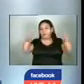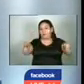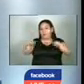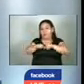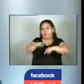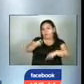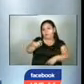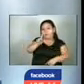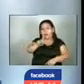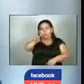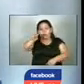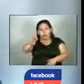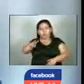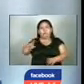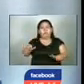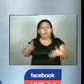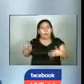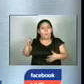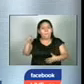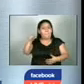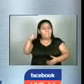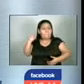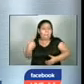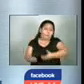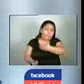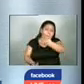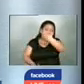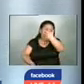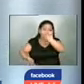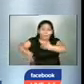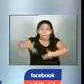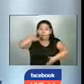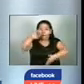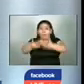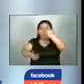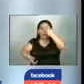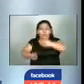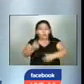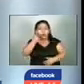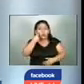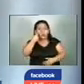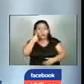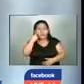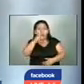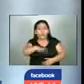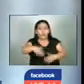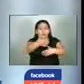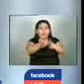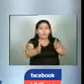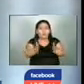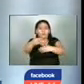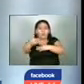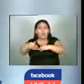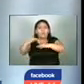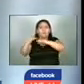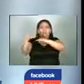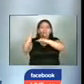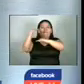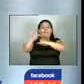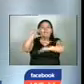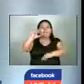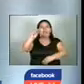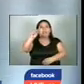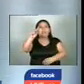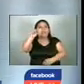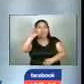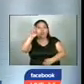señal de Canal 12. Un fuerte incendio se ha registrado en locales de la Plaza Centro. Esto sobre